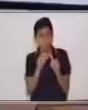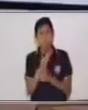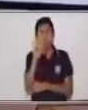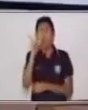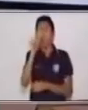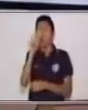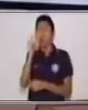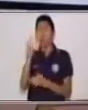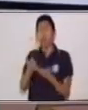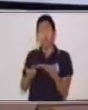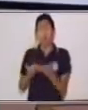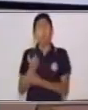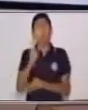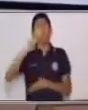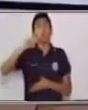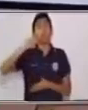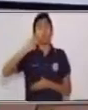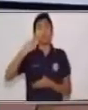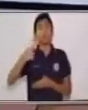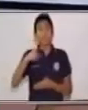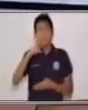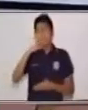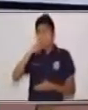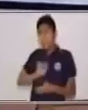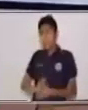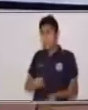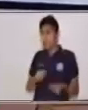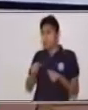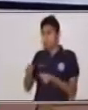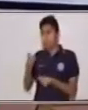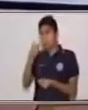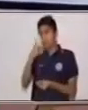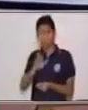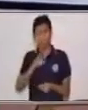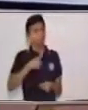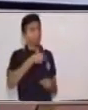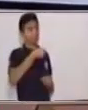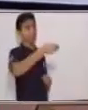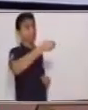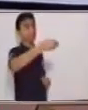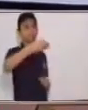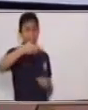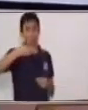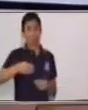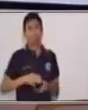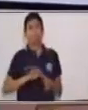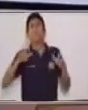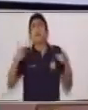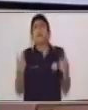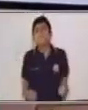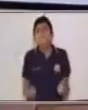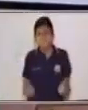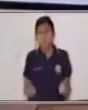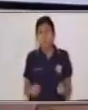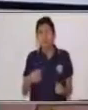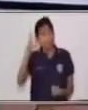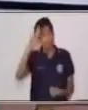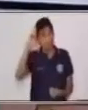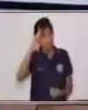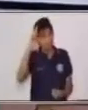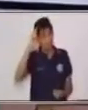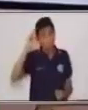compró muchos dulces y su hija los vendió. Desde casa. Primer paso que tenemos que hacer, recuerden,